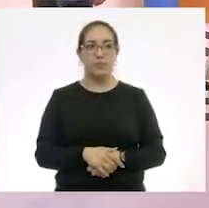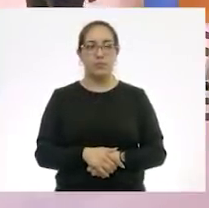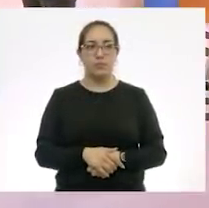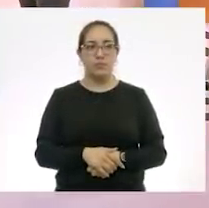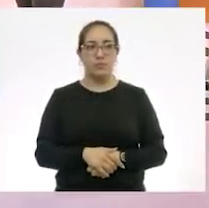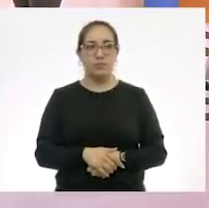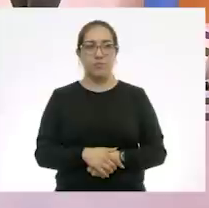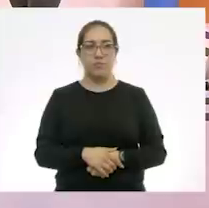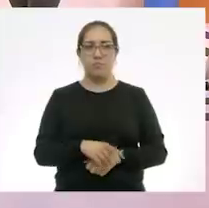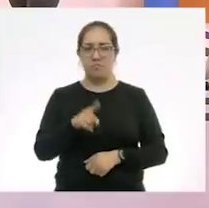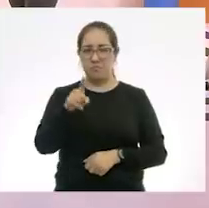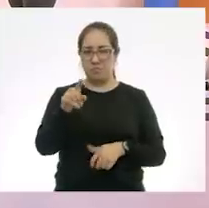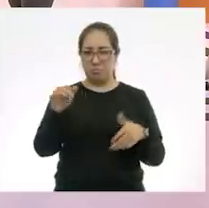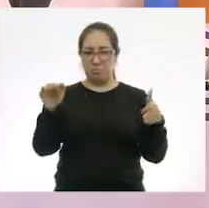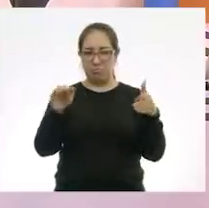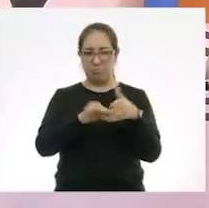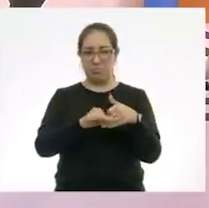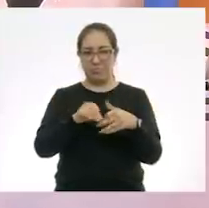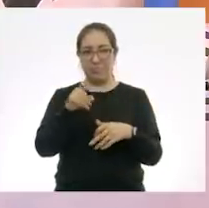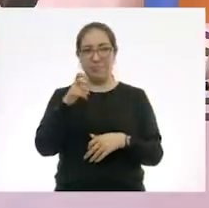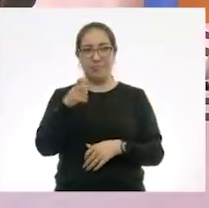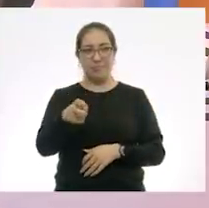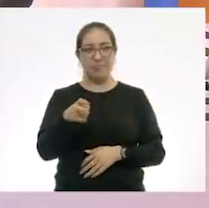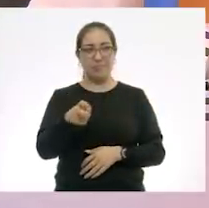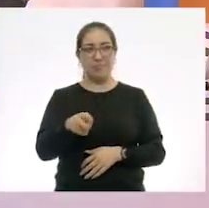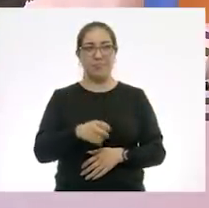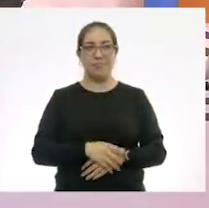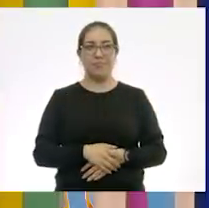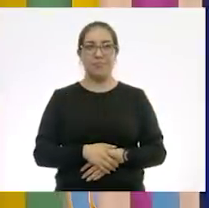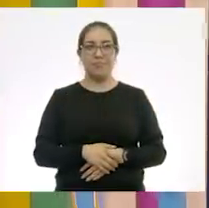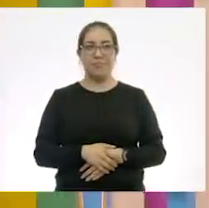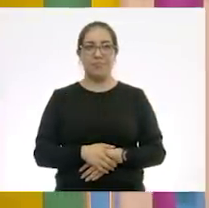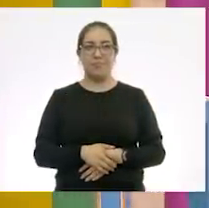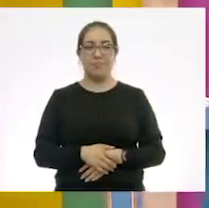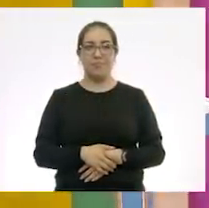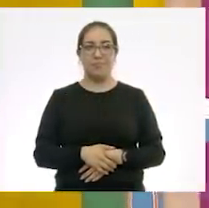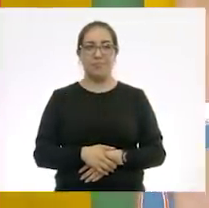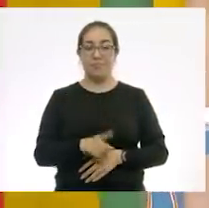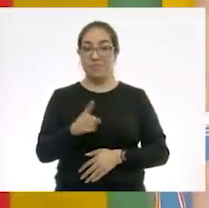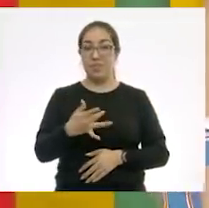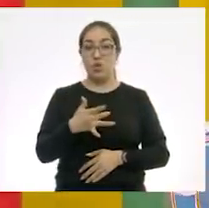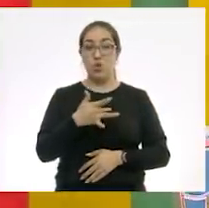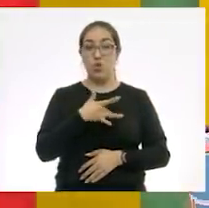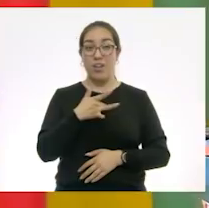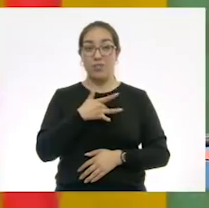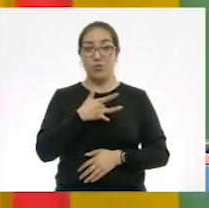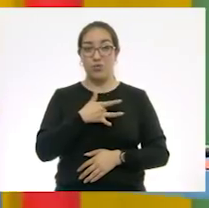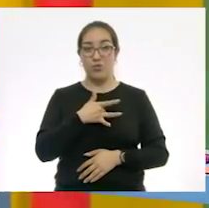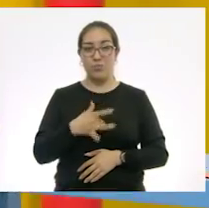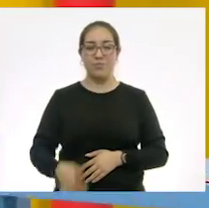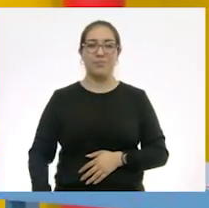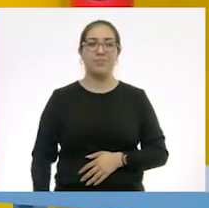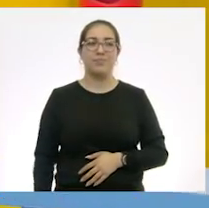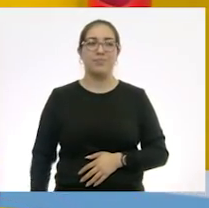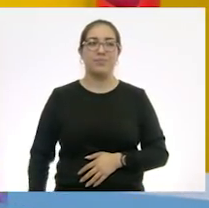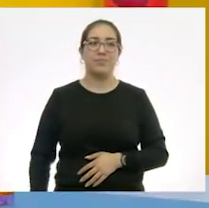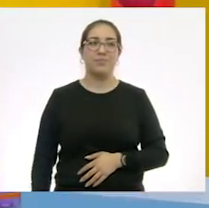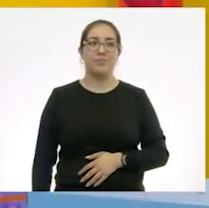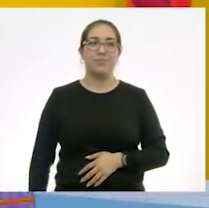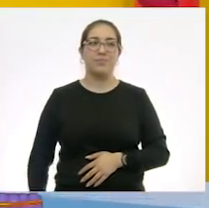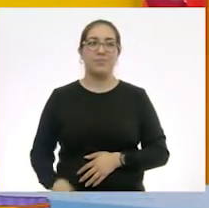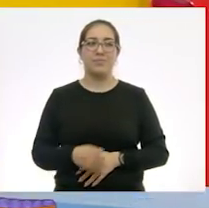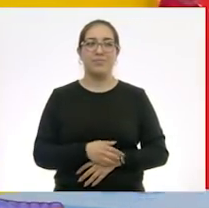uno muy cercano, pero al mismo tiempo es muy importante, ¿verdad? El corazón. Exacto, mira, lo voy a pegar